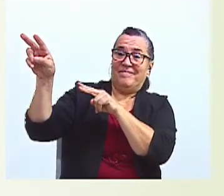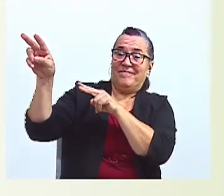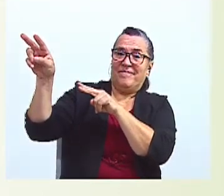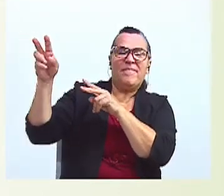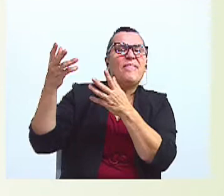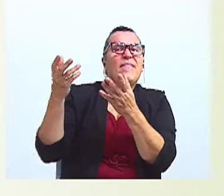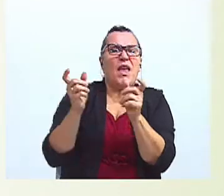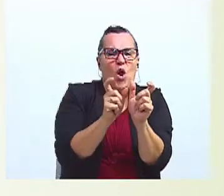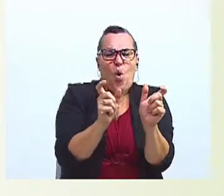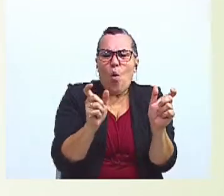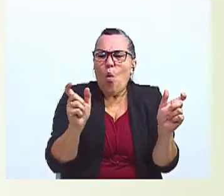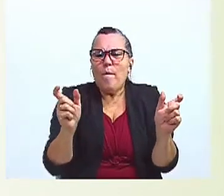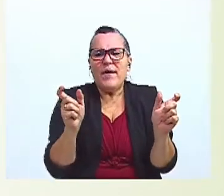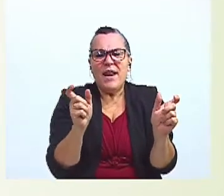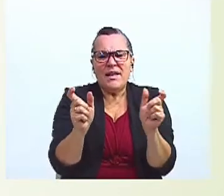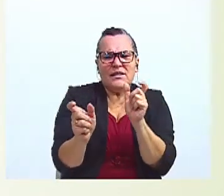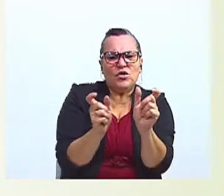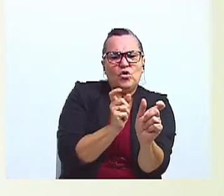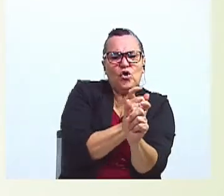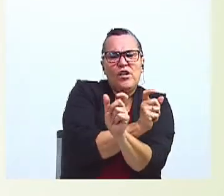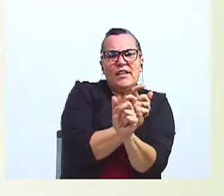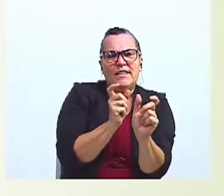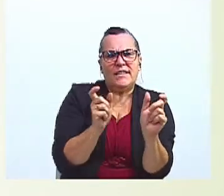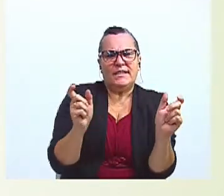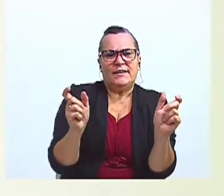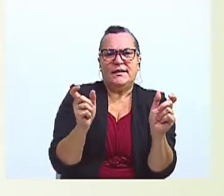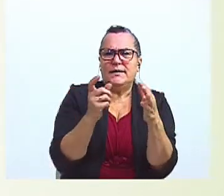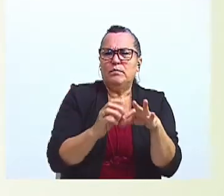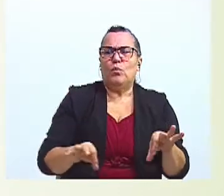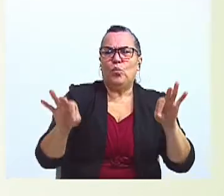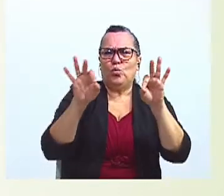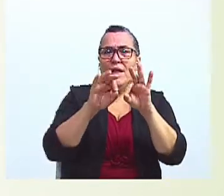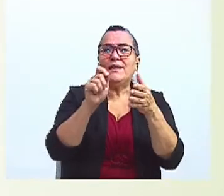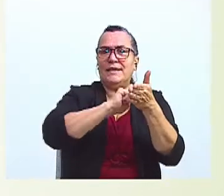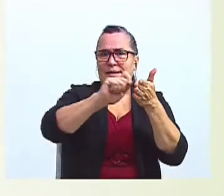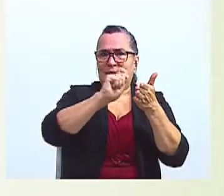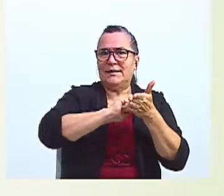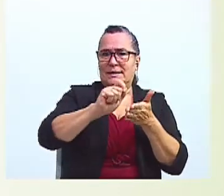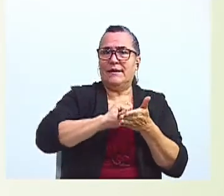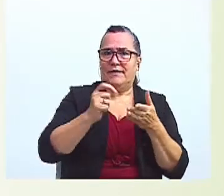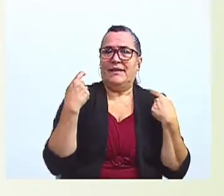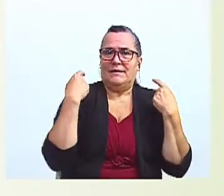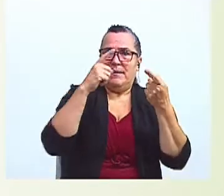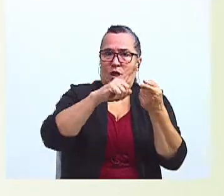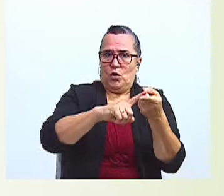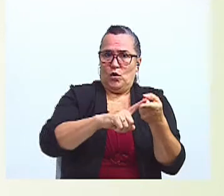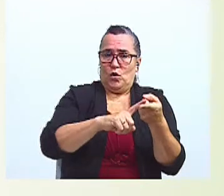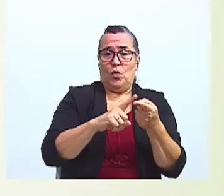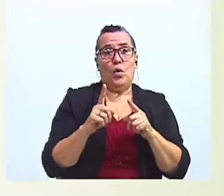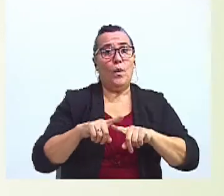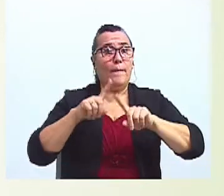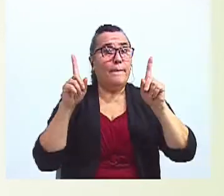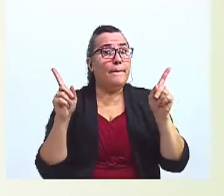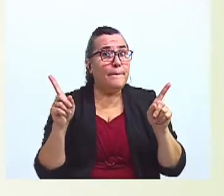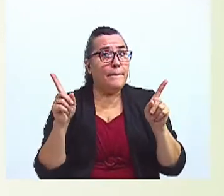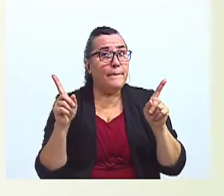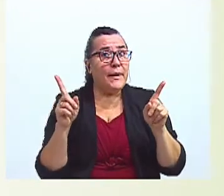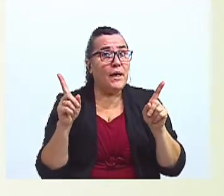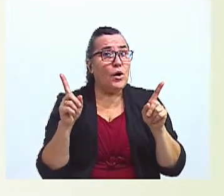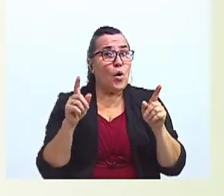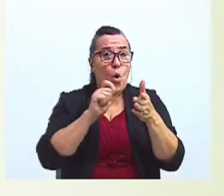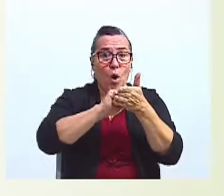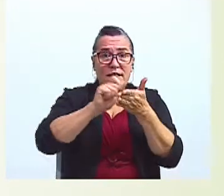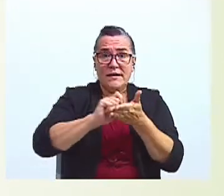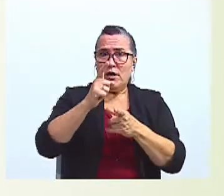Las combinaciones son muy importantes en la escritura. Sin embargo, la ortografía